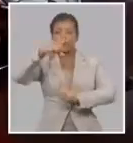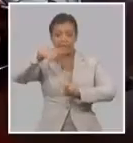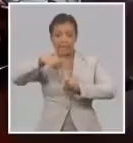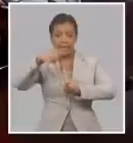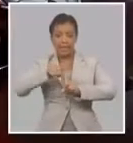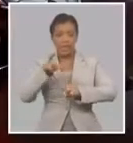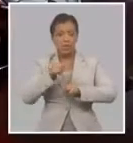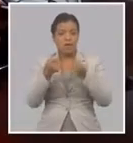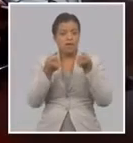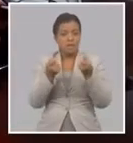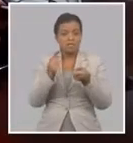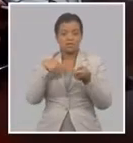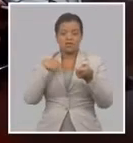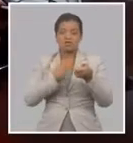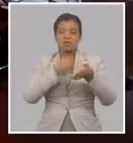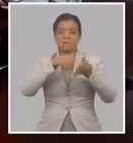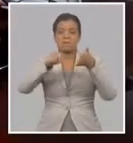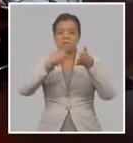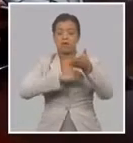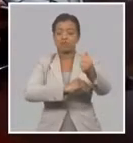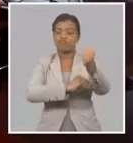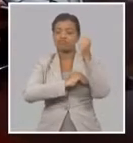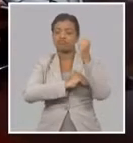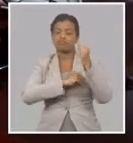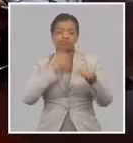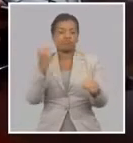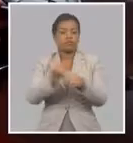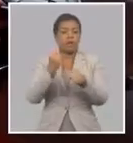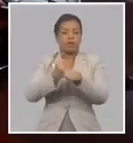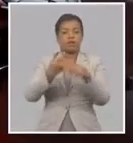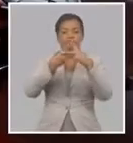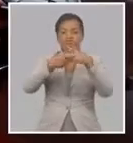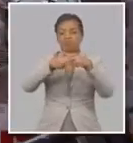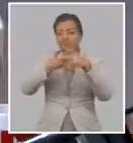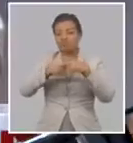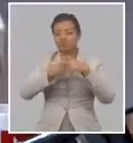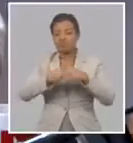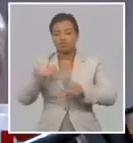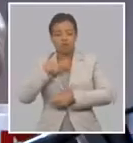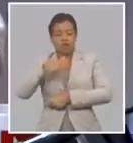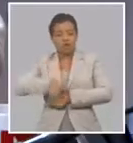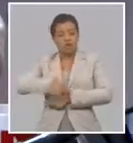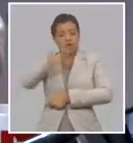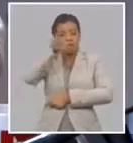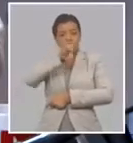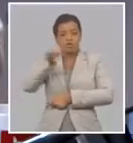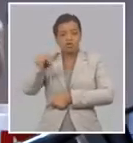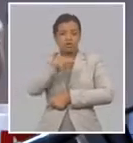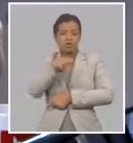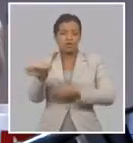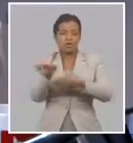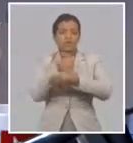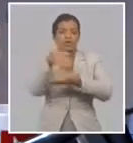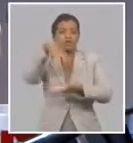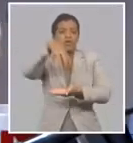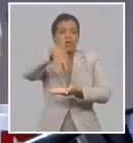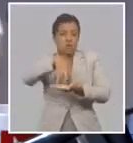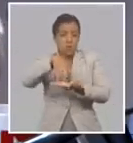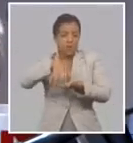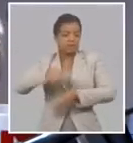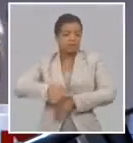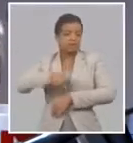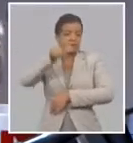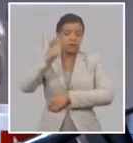proceso y se ha potenciado muchas acciones de mantenimiento en cada uno de nuestros aeropuertos y en cada una de nuestras instalaciones de reductoras que no